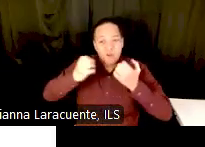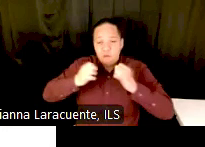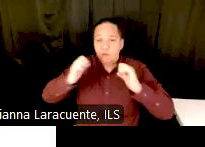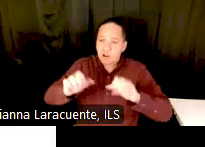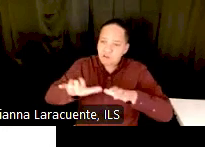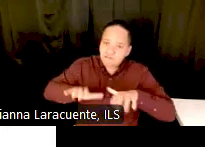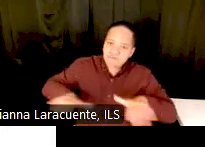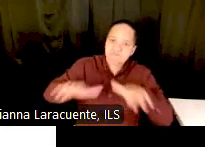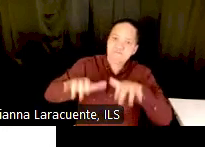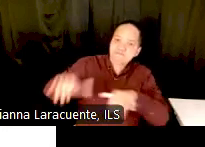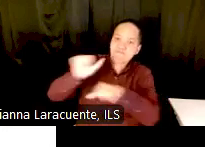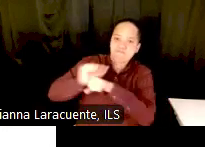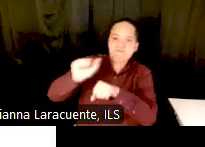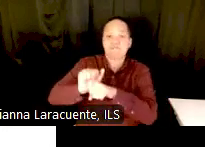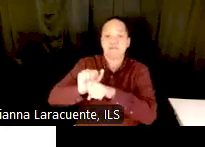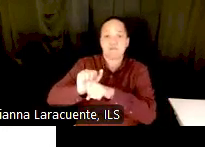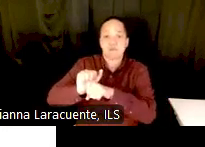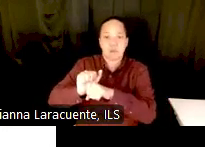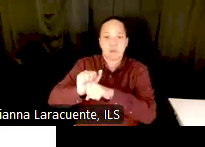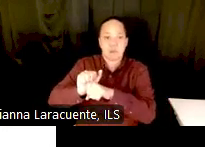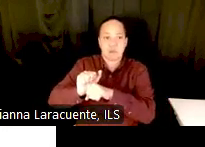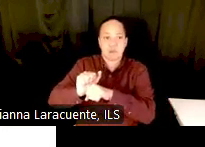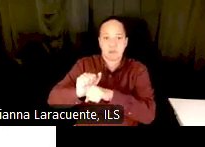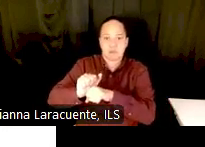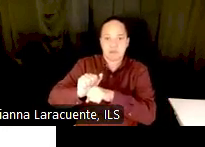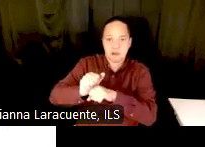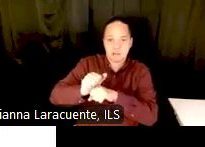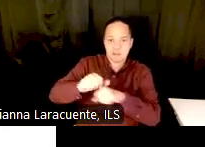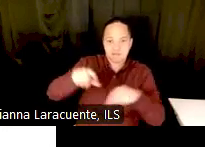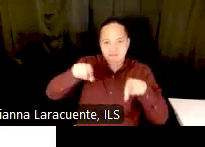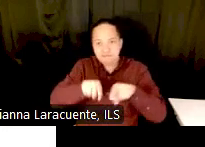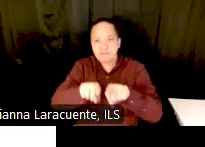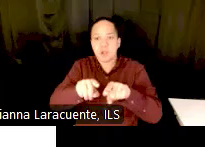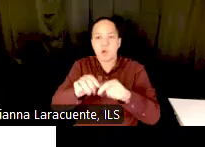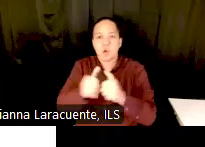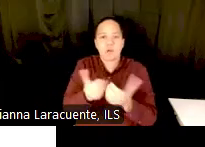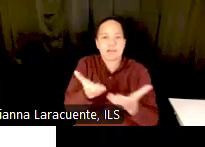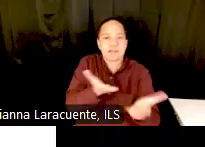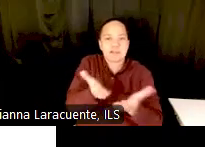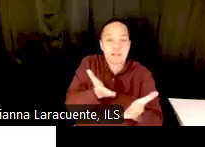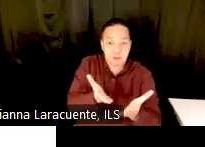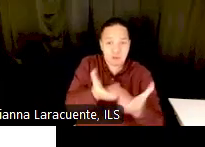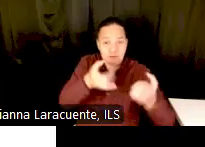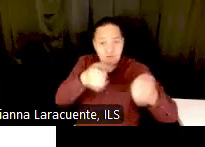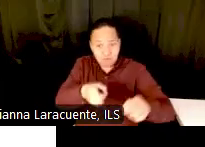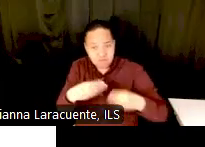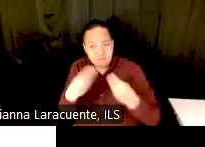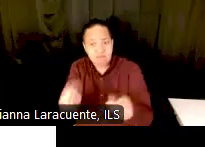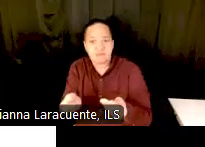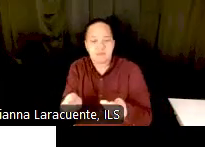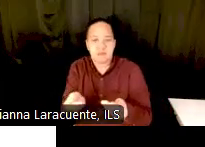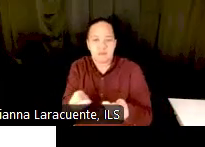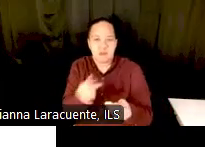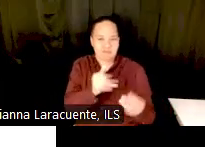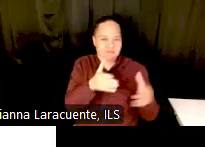a incidir en cómo van a dar el servicio y también cómo en este caso los